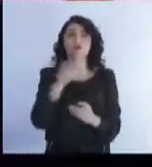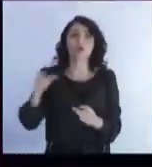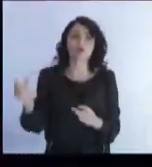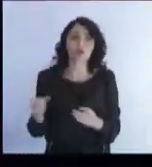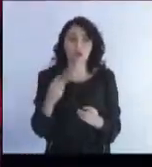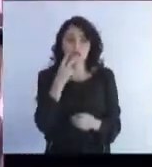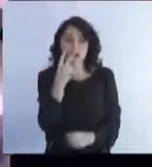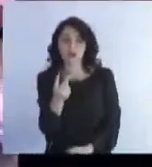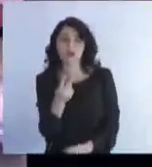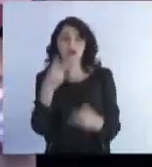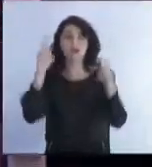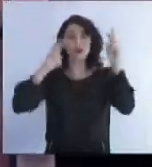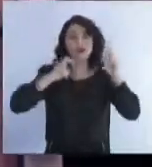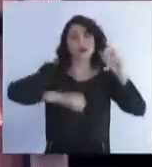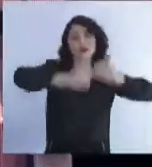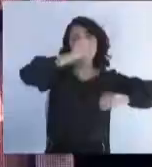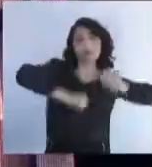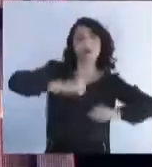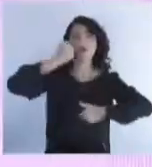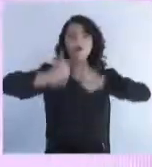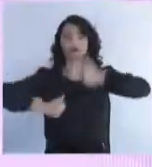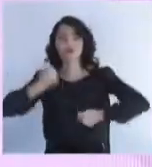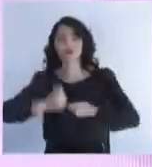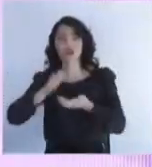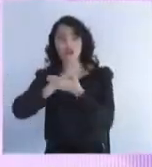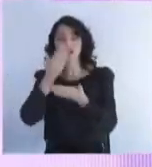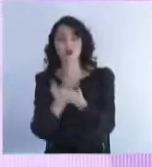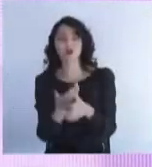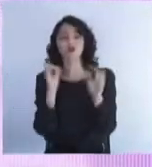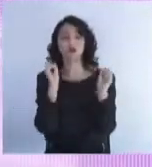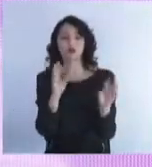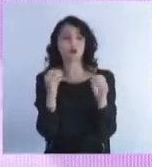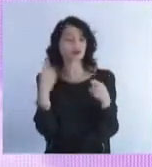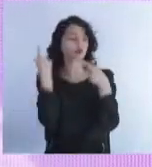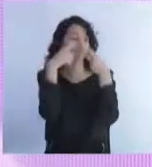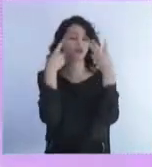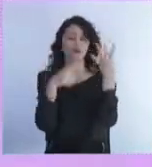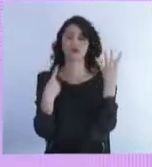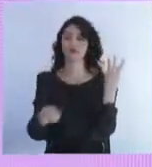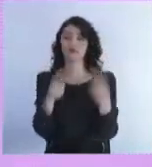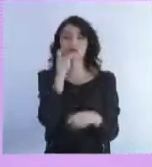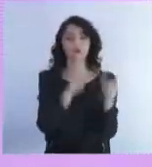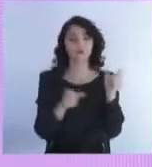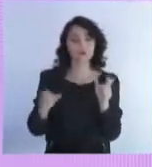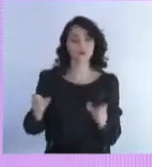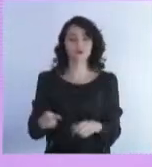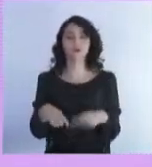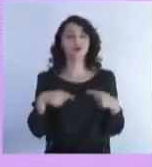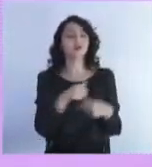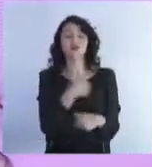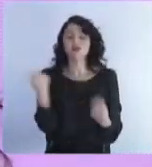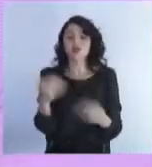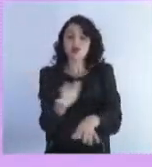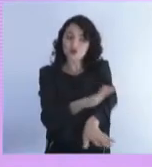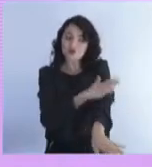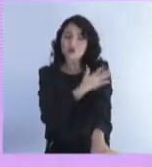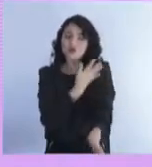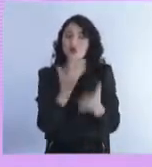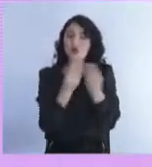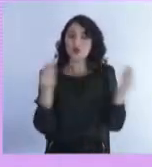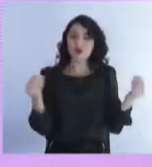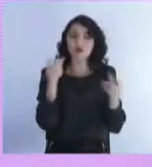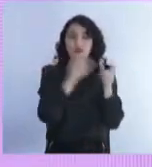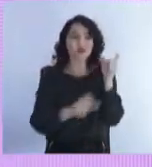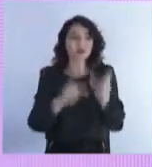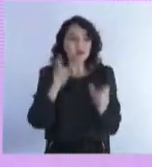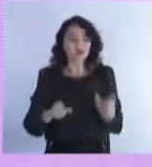del mundo empresarial, profesionales de la salud, de la educación, entre otros. Realmente nos emociona poder tener un público tan amplio y tan